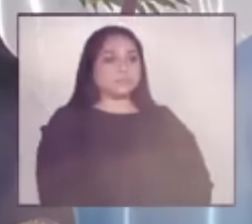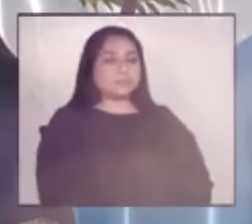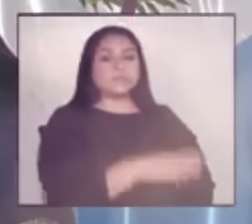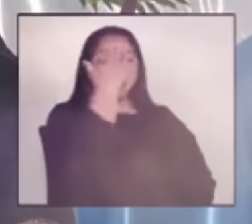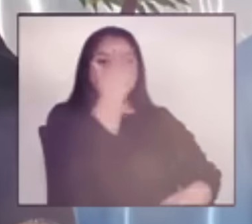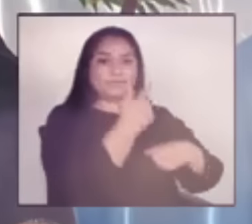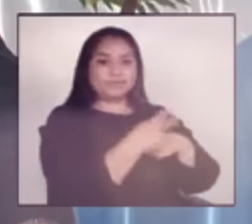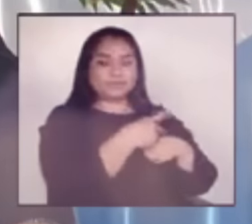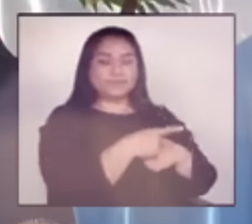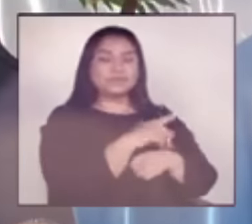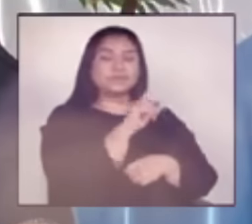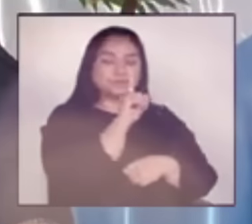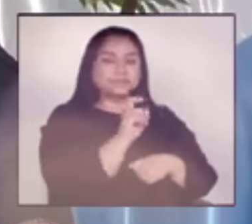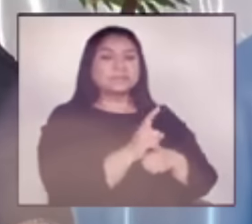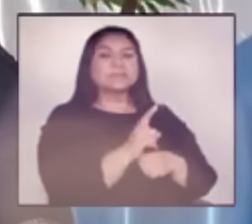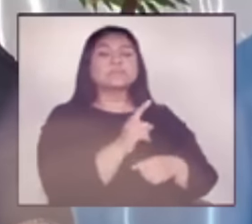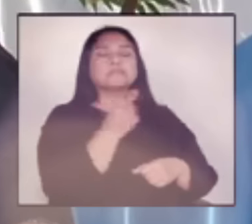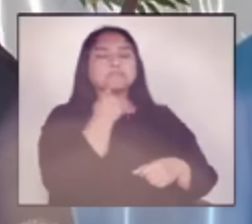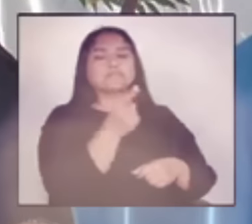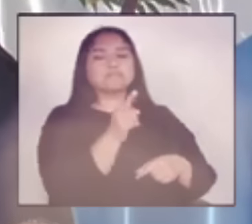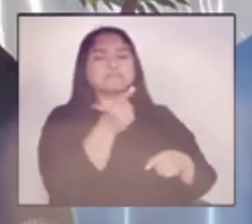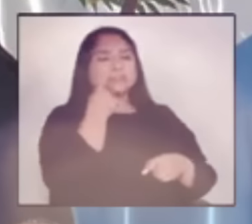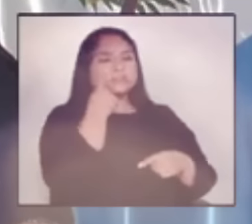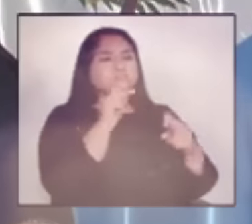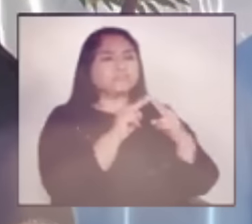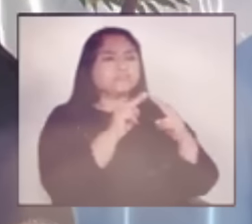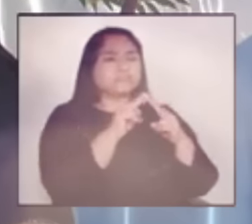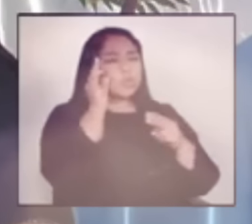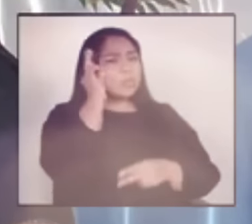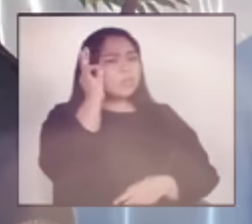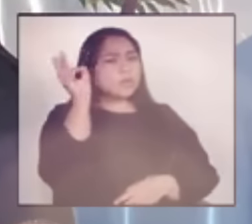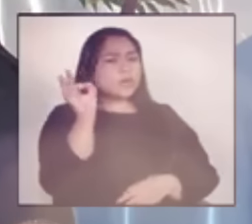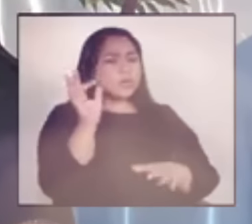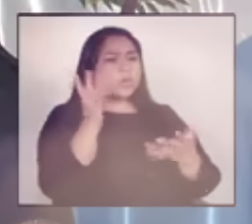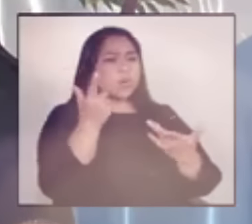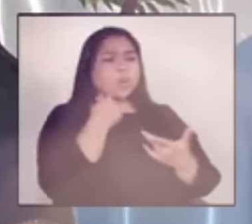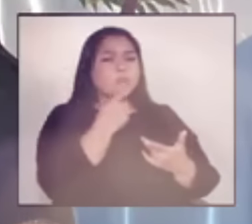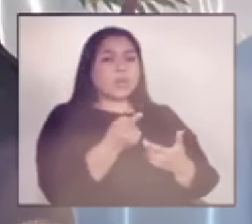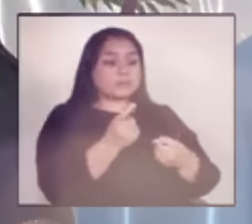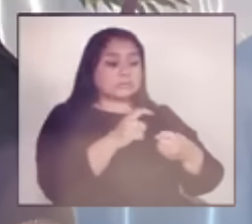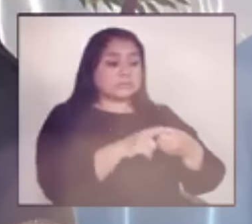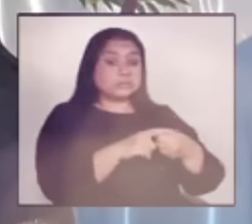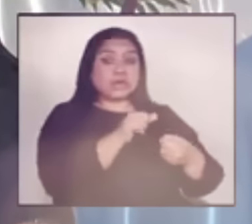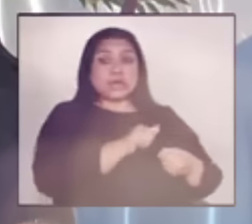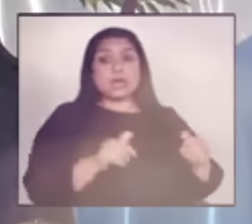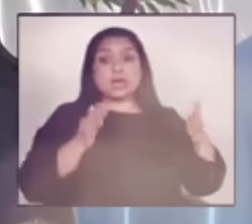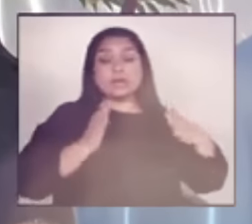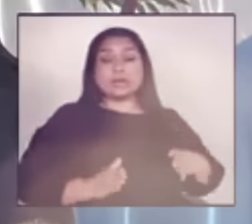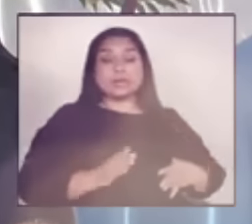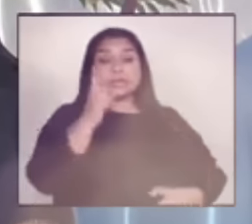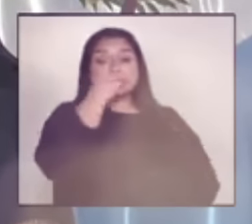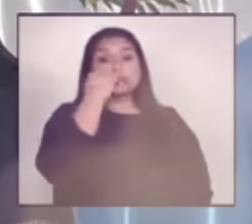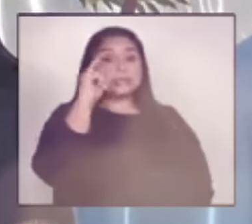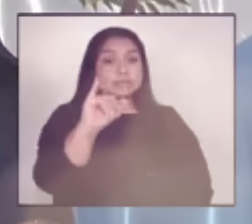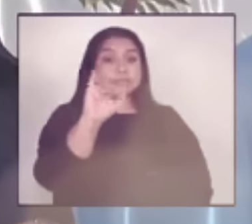presidente. Mi pregunta más que todo es conocer su opinión sobre la candidatura del alcalde Sebastián Siero.